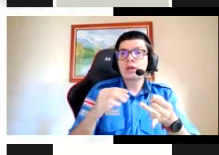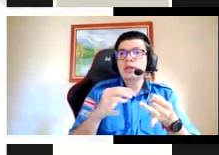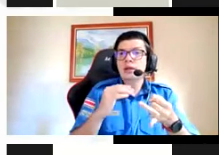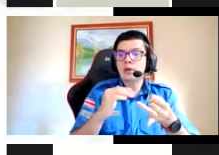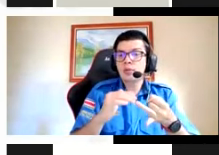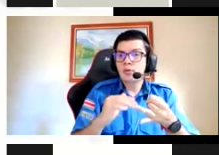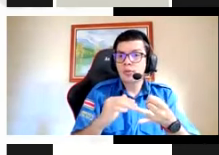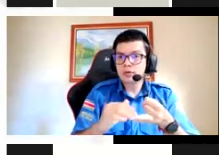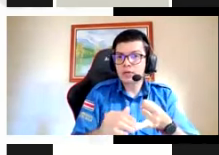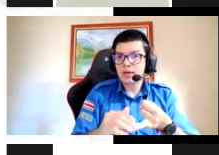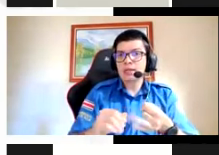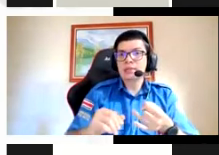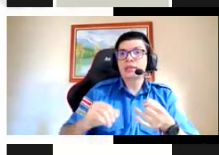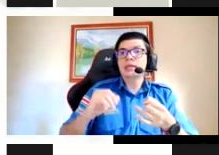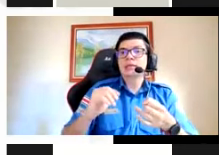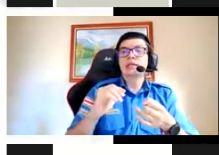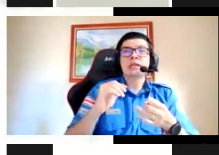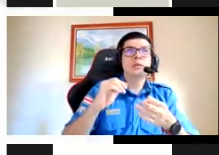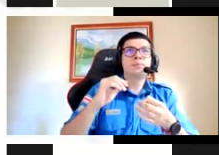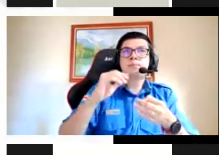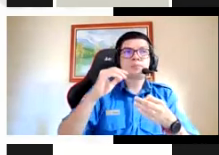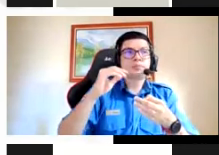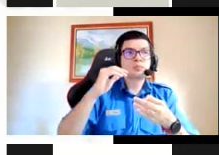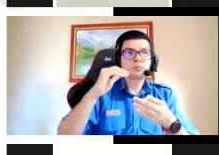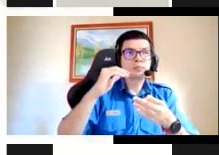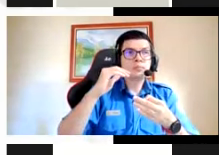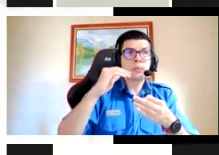no le dije al cuerpo de bomberos que había gas,